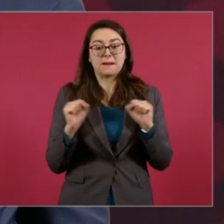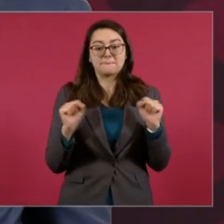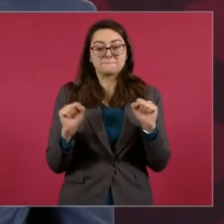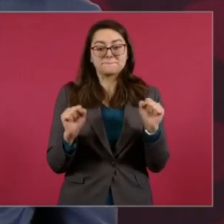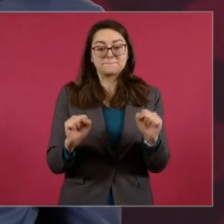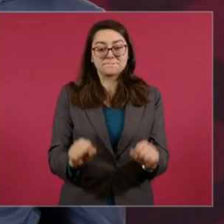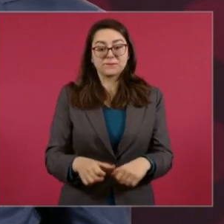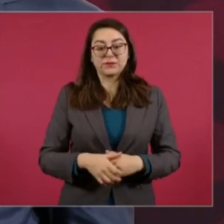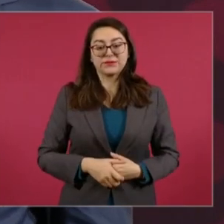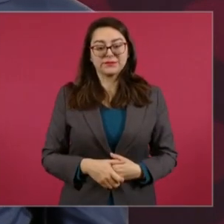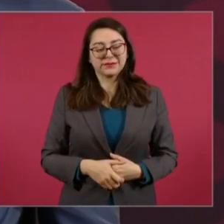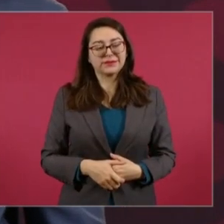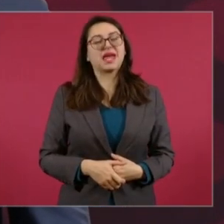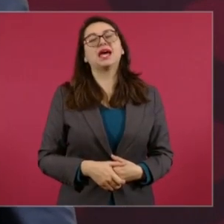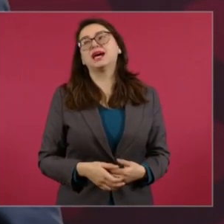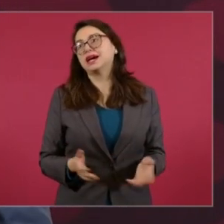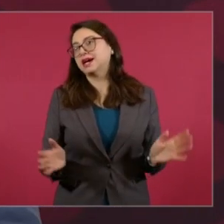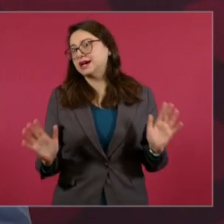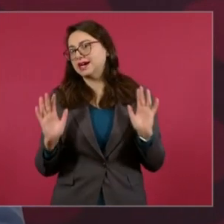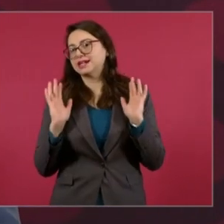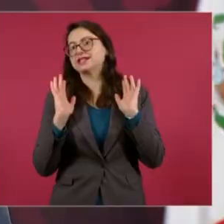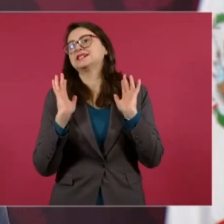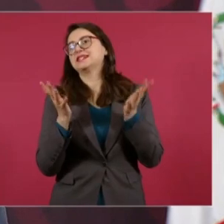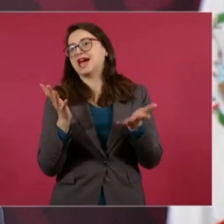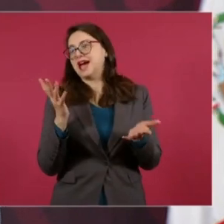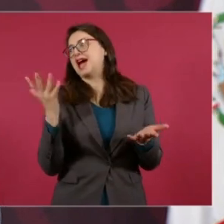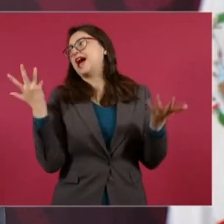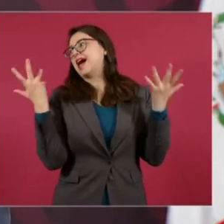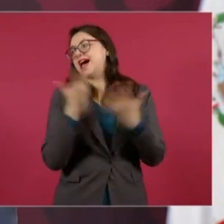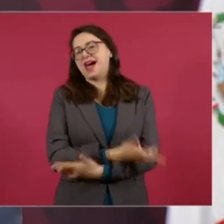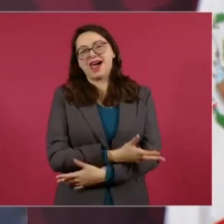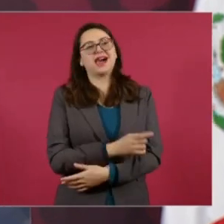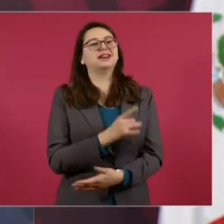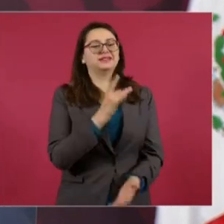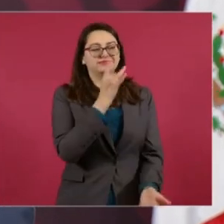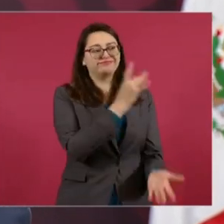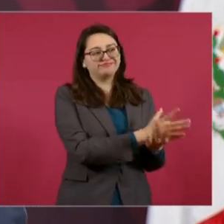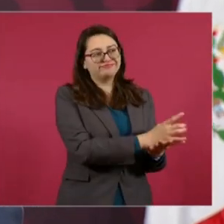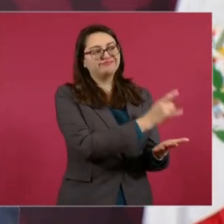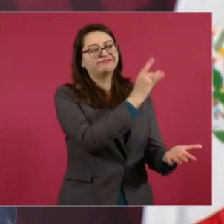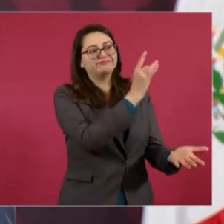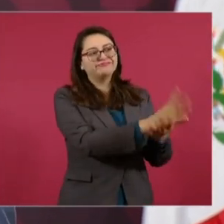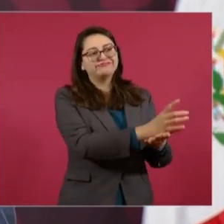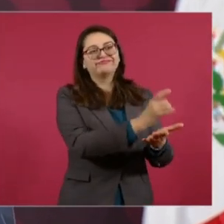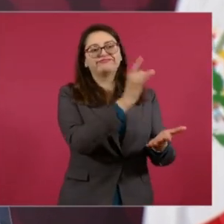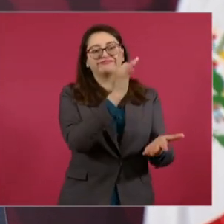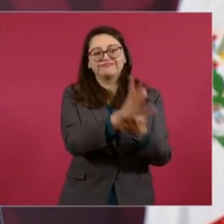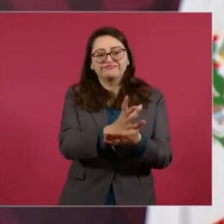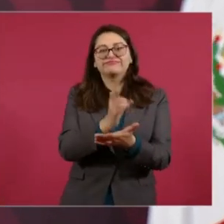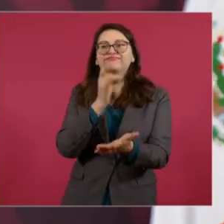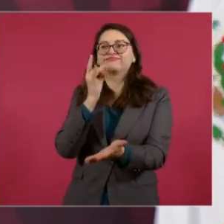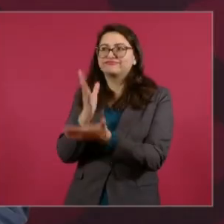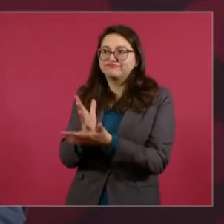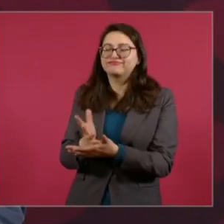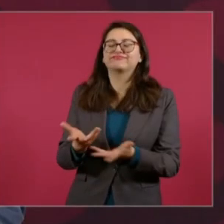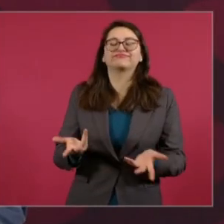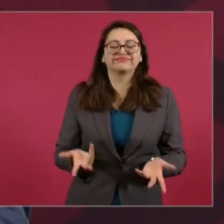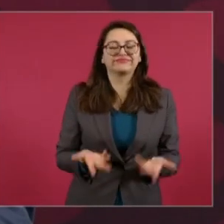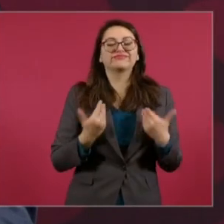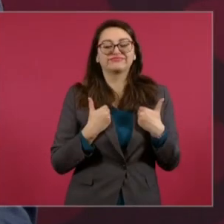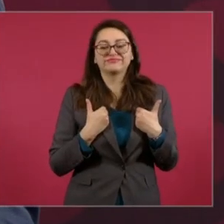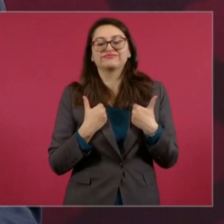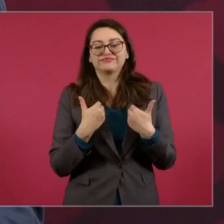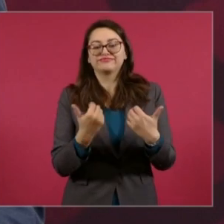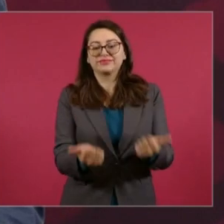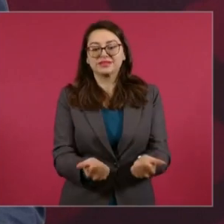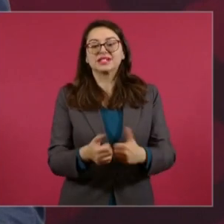está muy relacionado, pues, con voceros del bloque conservador y al